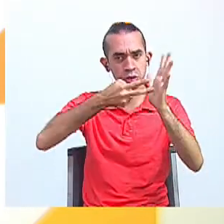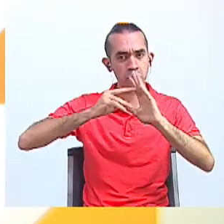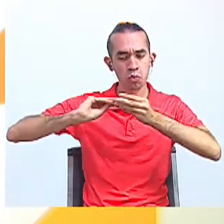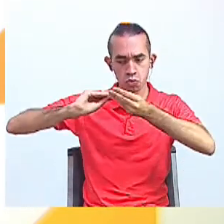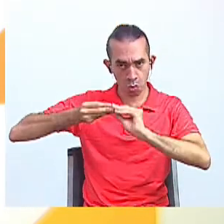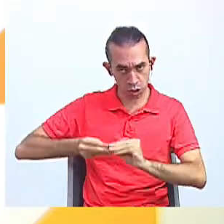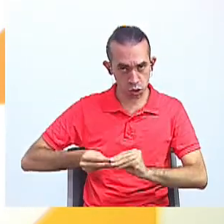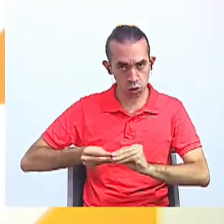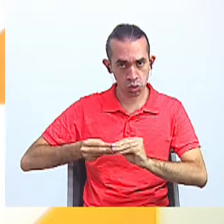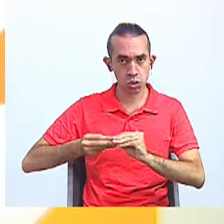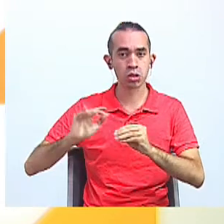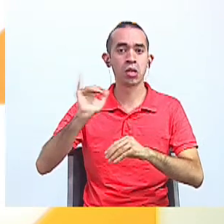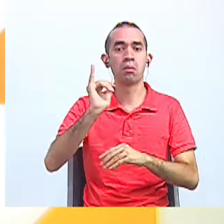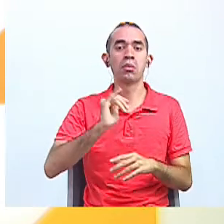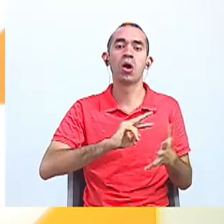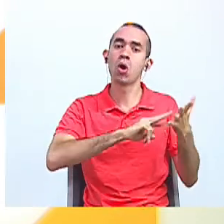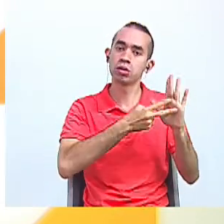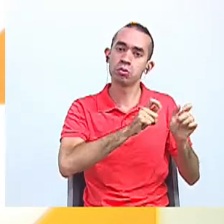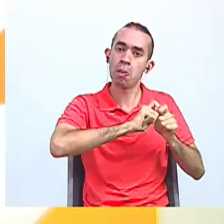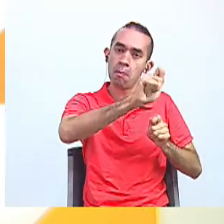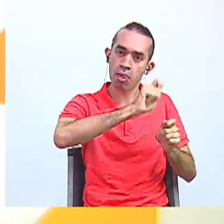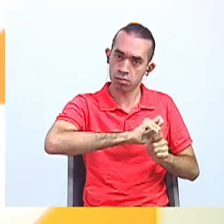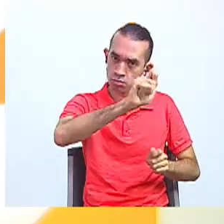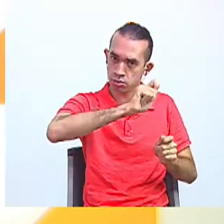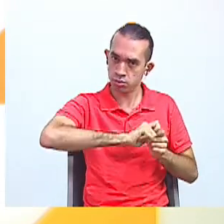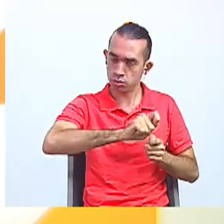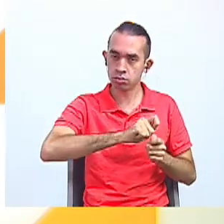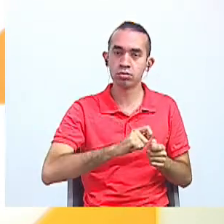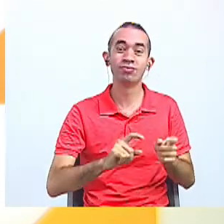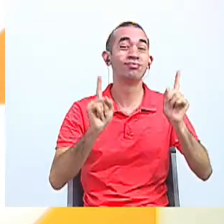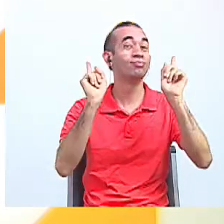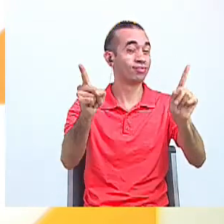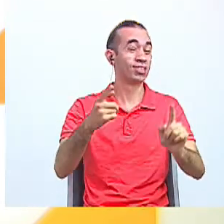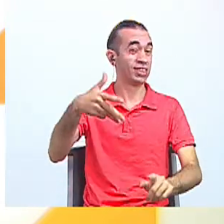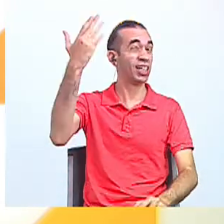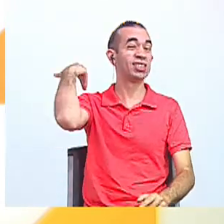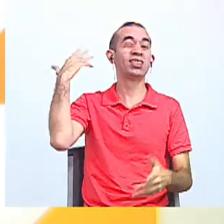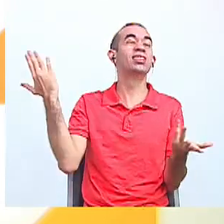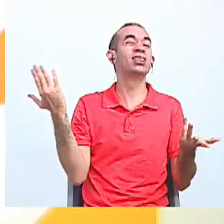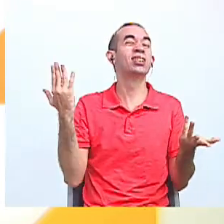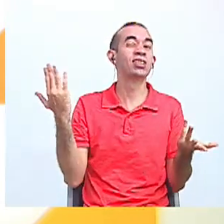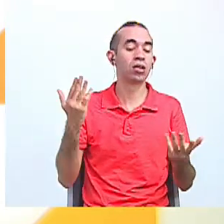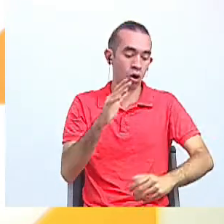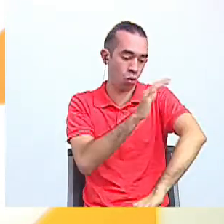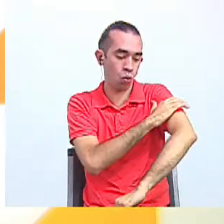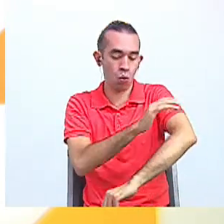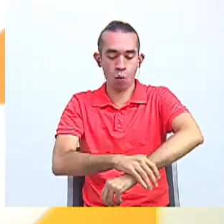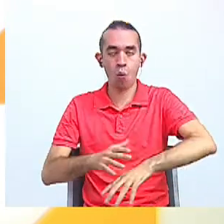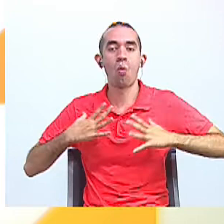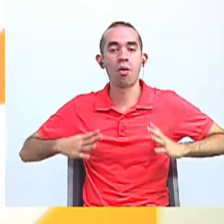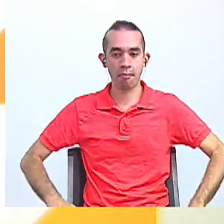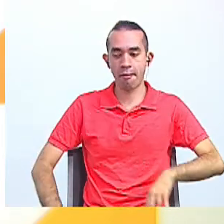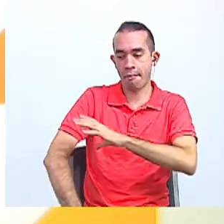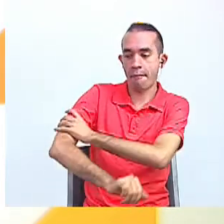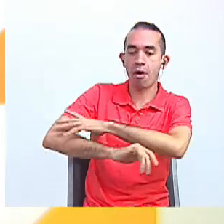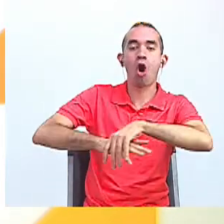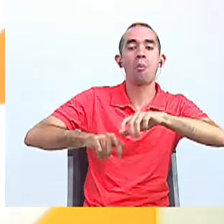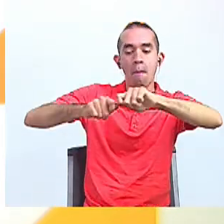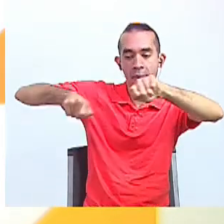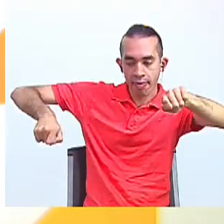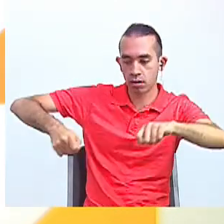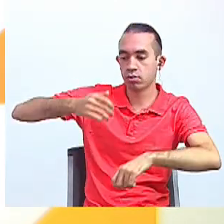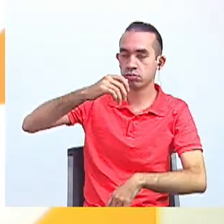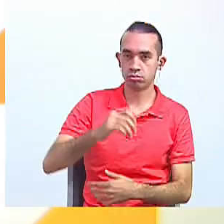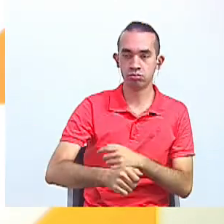números y también el concepto de medición, pero al inicio utilizaba partes de su cuerpo para hacer esas